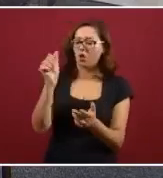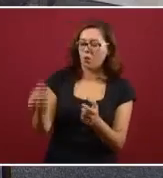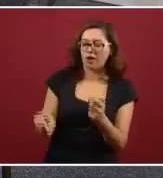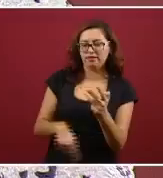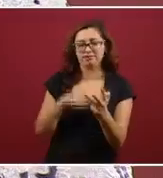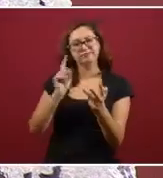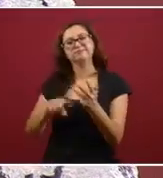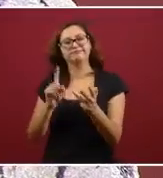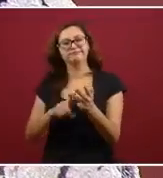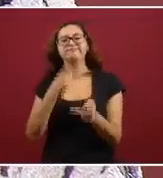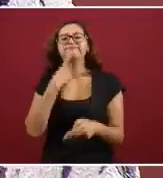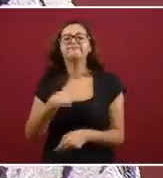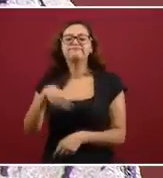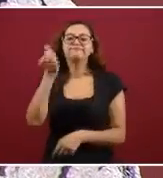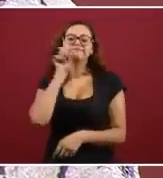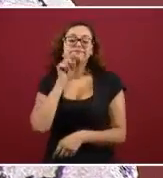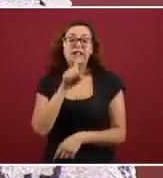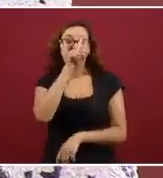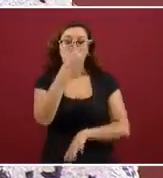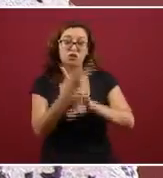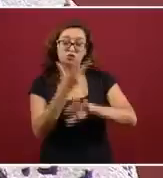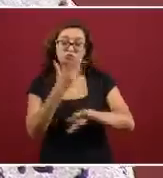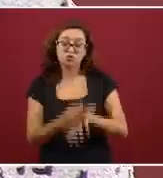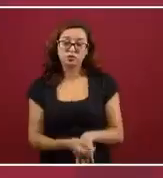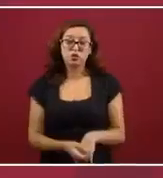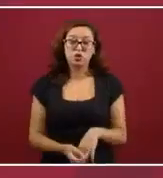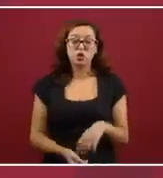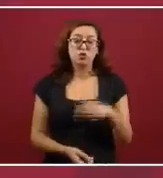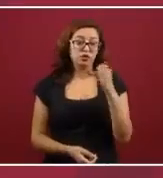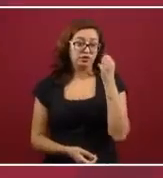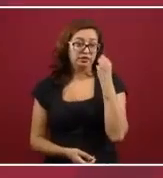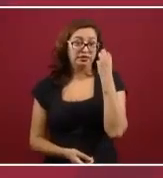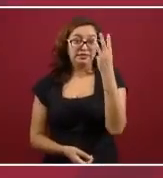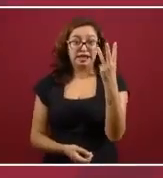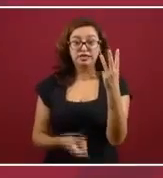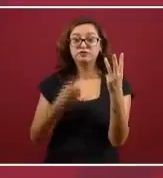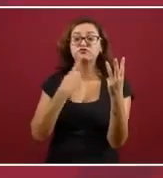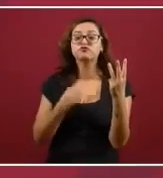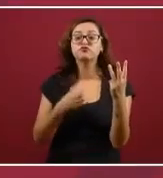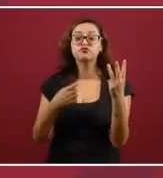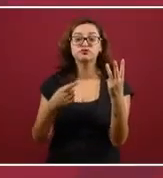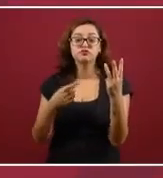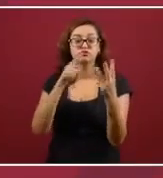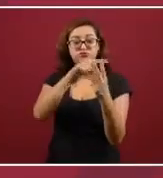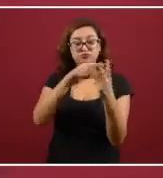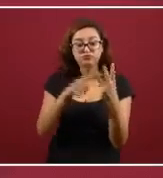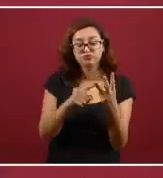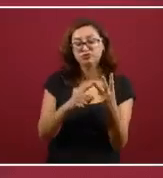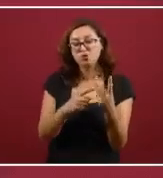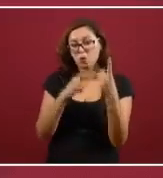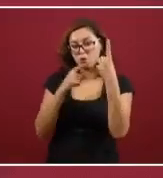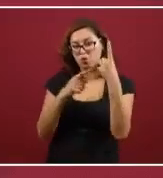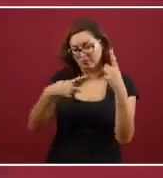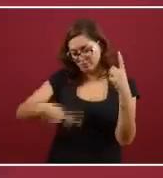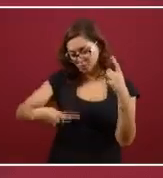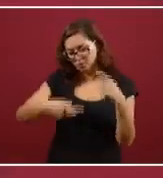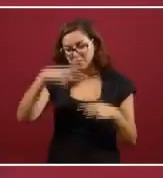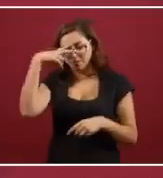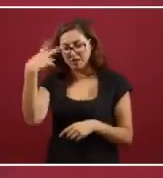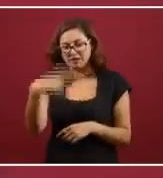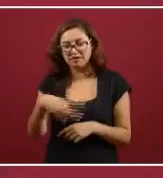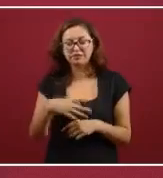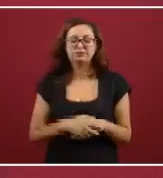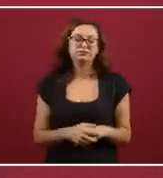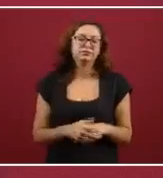Estados Unidos son de origen mexicano. Entonces, el pico de gallo sí es muy mexicano, o